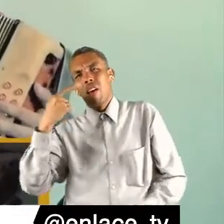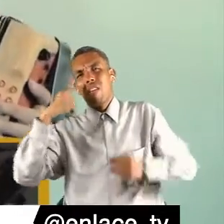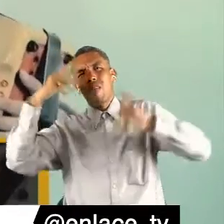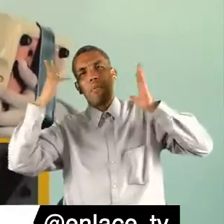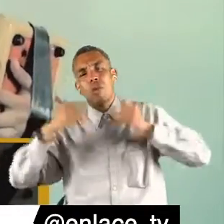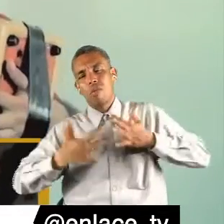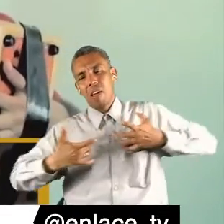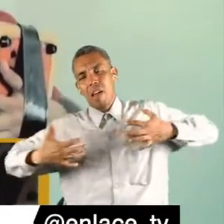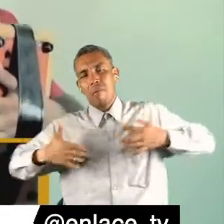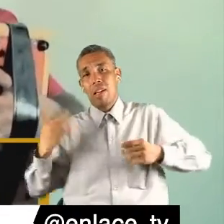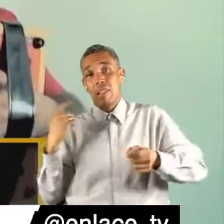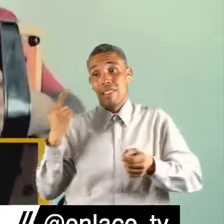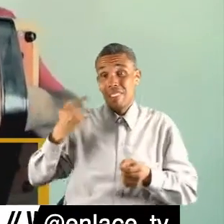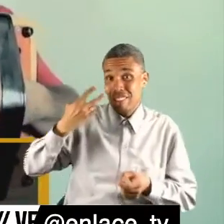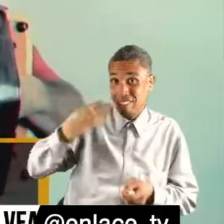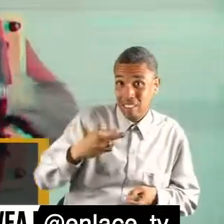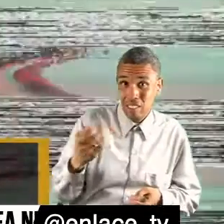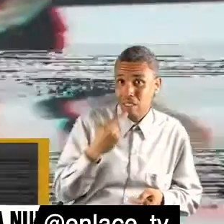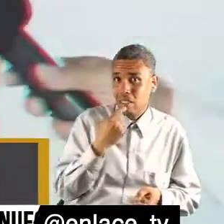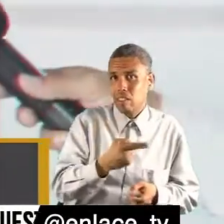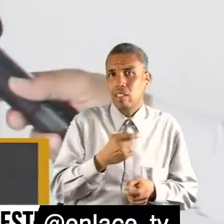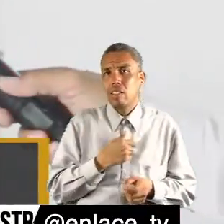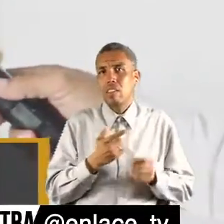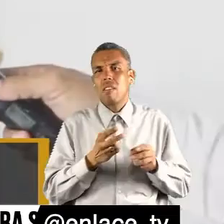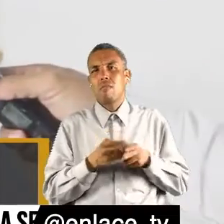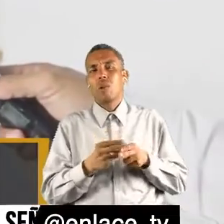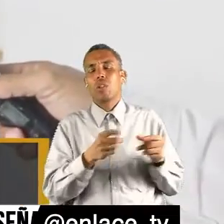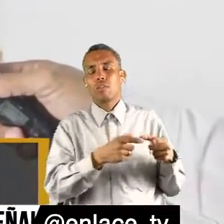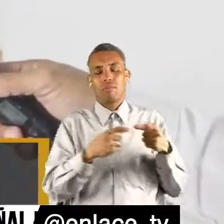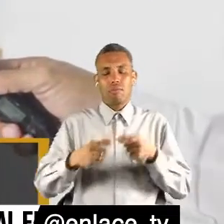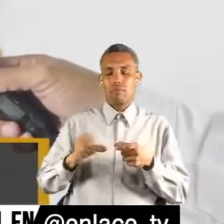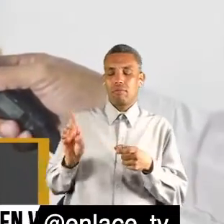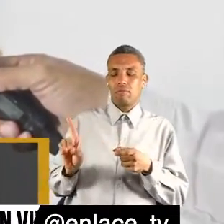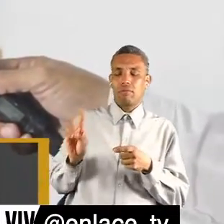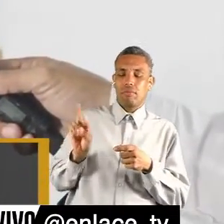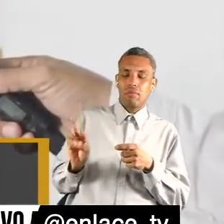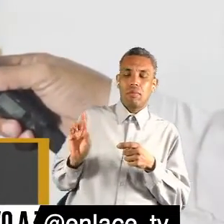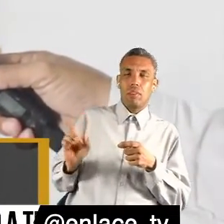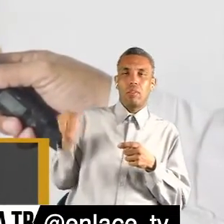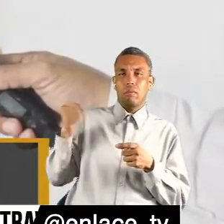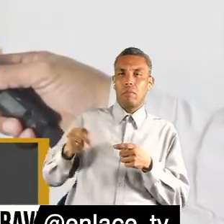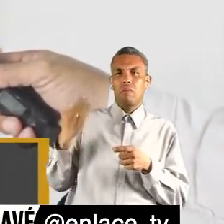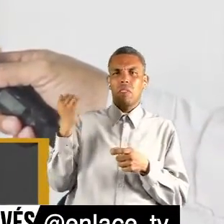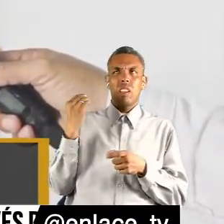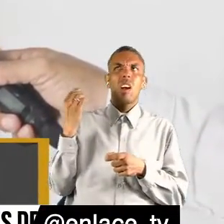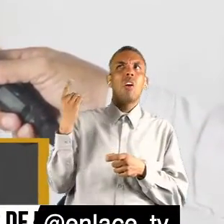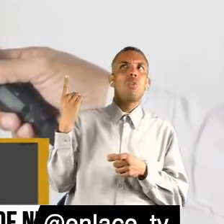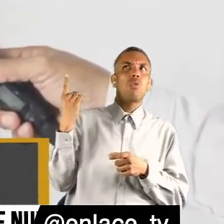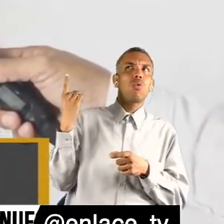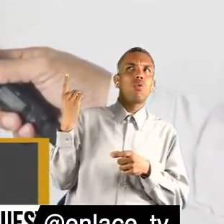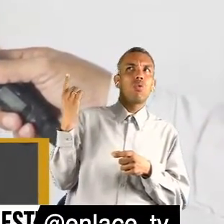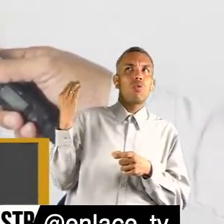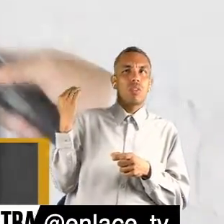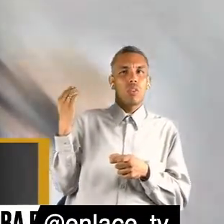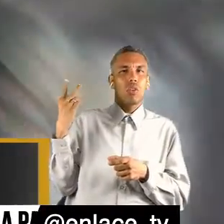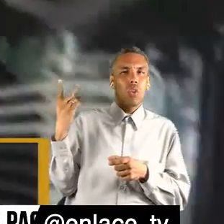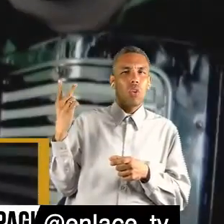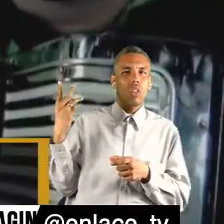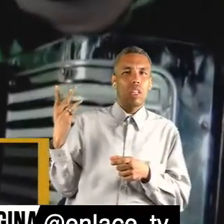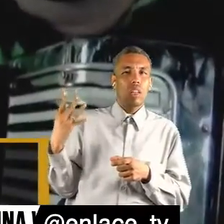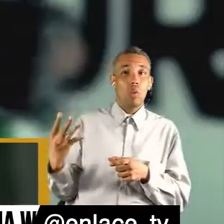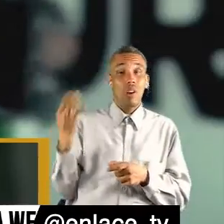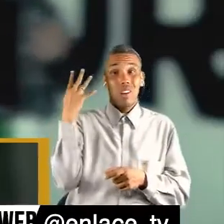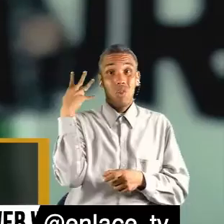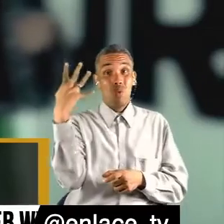próximo lanzamiento titulada La Mejor de Todas. Es mi cuarta producción musical, es un hijo que estoy esperando con muchas ansias porque viene